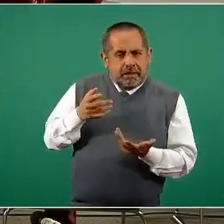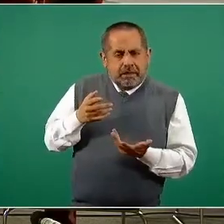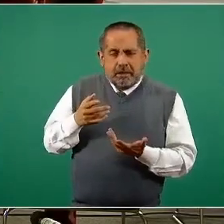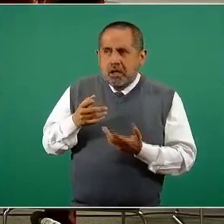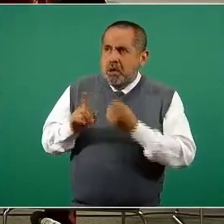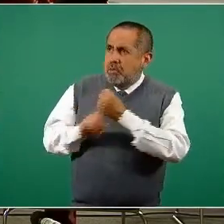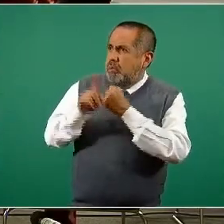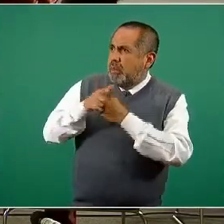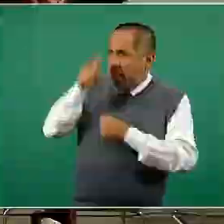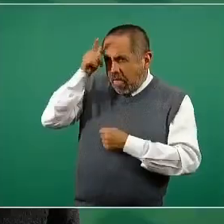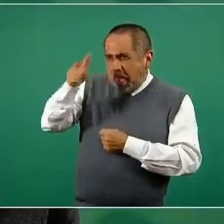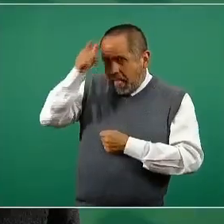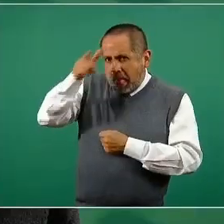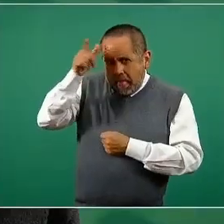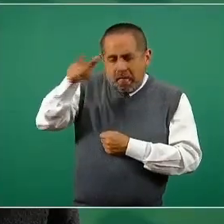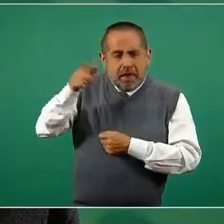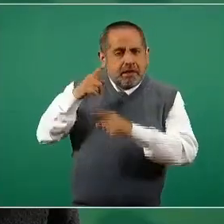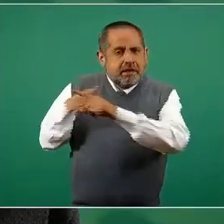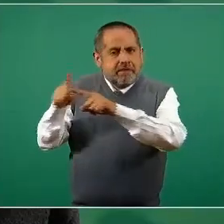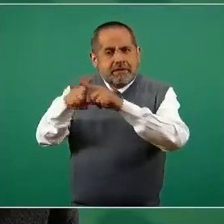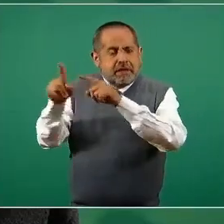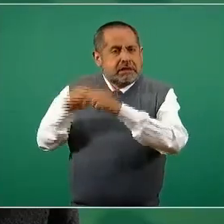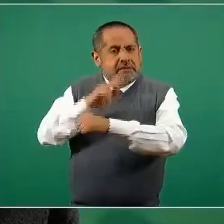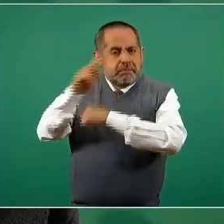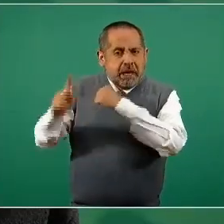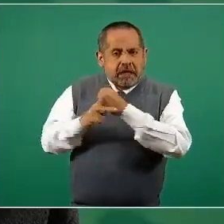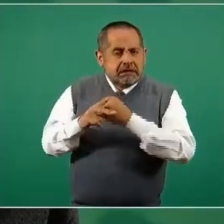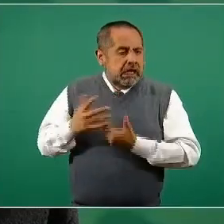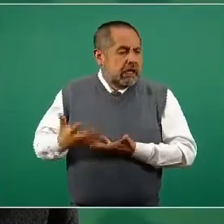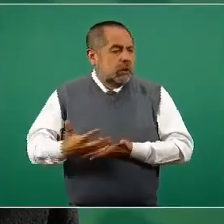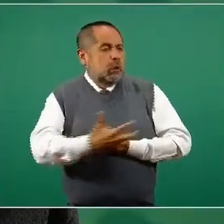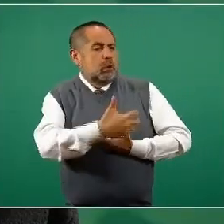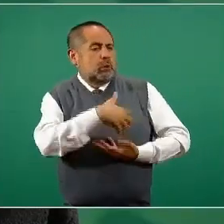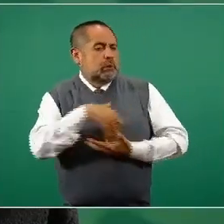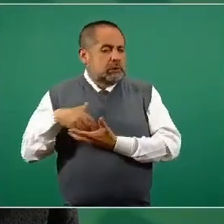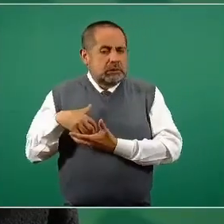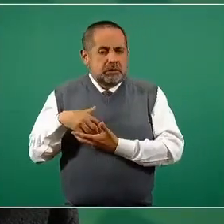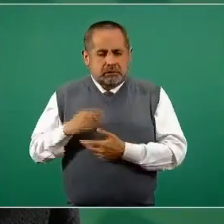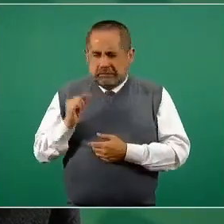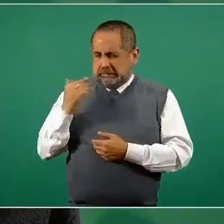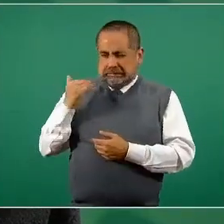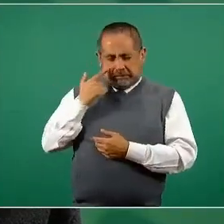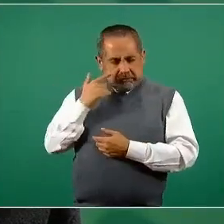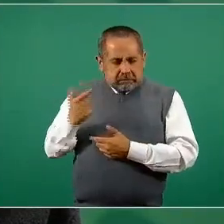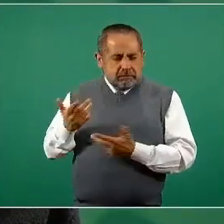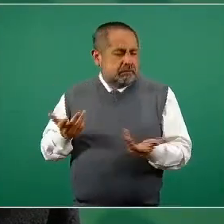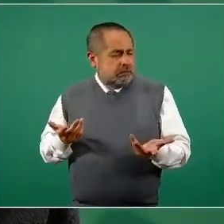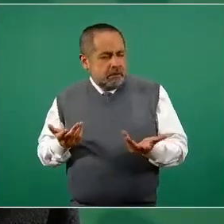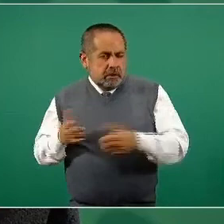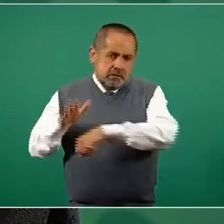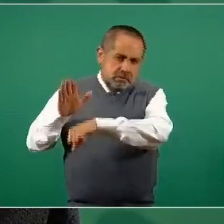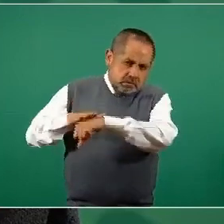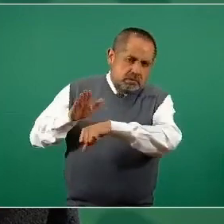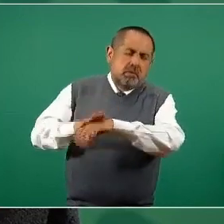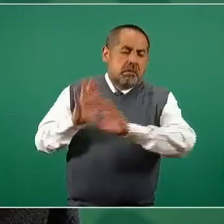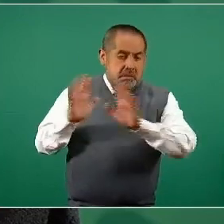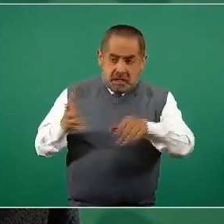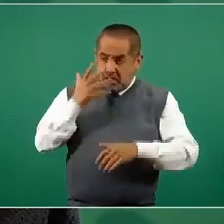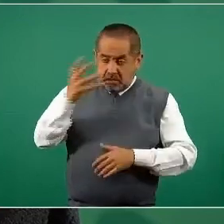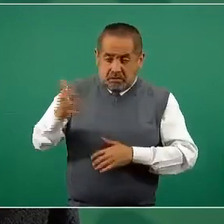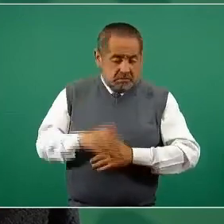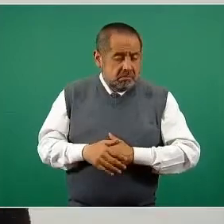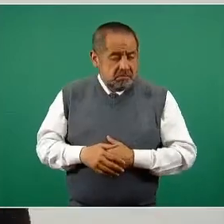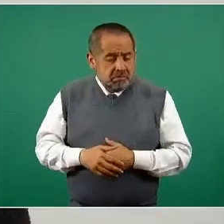se ha venido dando, especialmente o ha sido más evidente en últimas semanas. Recordemos que precisamente